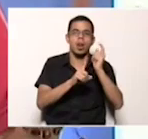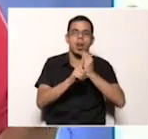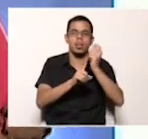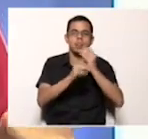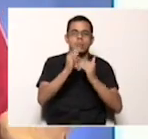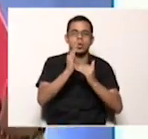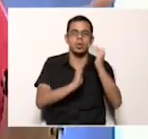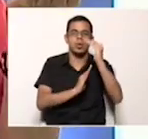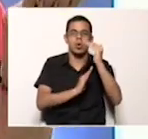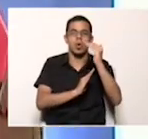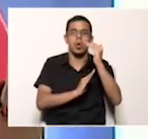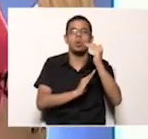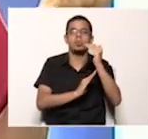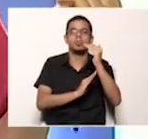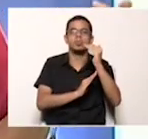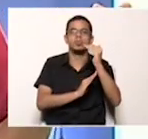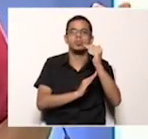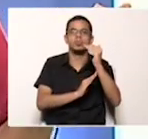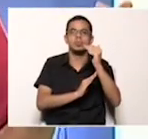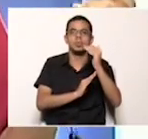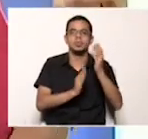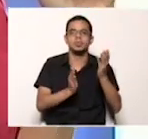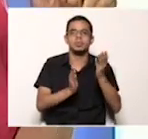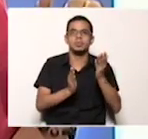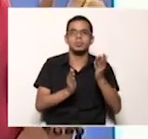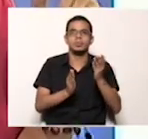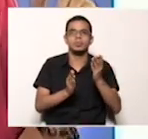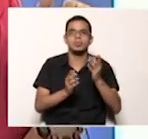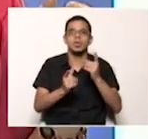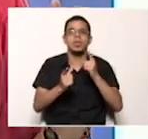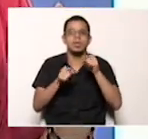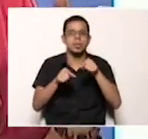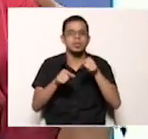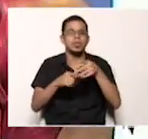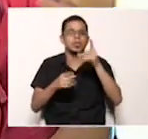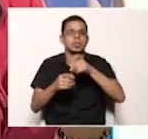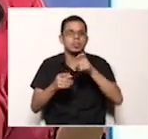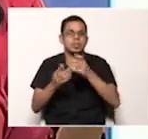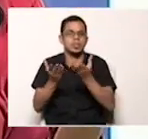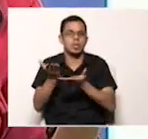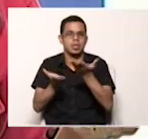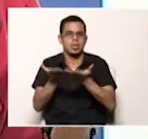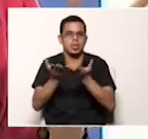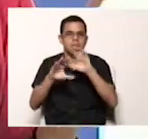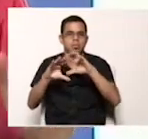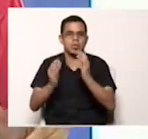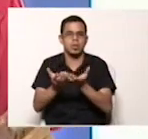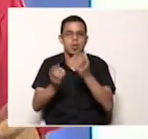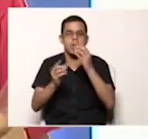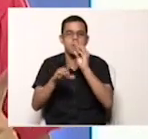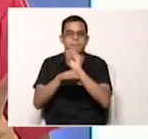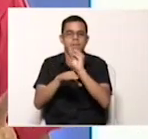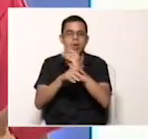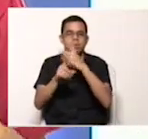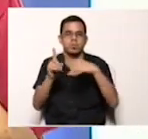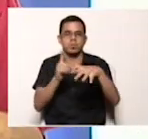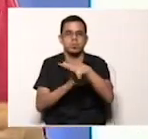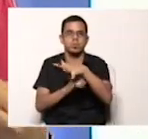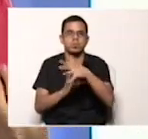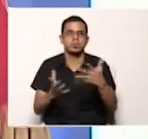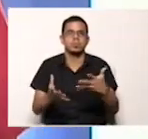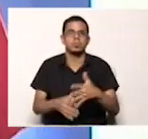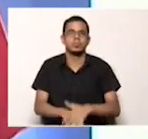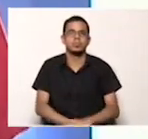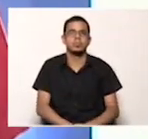ocurre en el equilibrio que debemos buscar dentro de nuestro planeta para preservarlo. También hablamos sobre